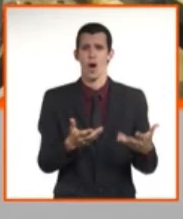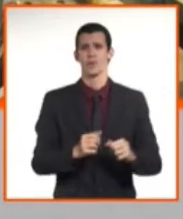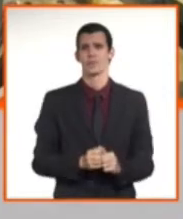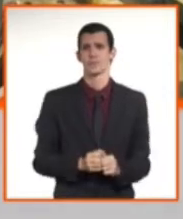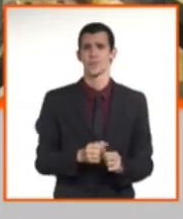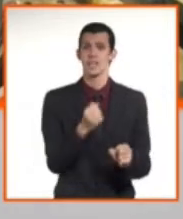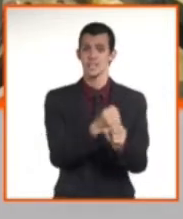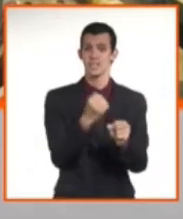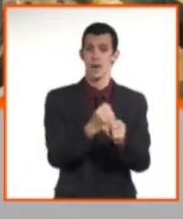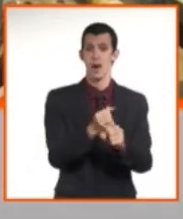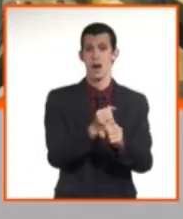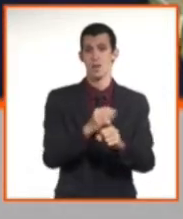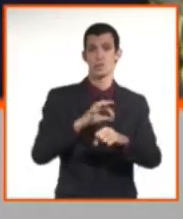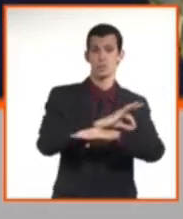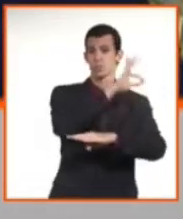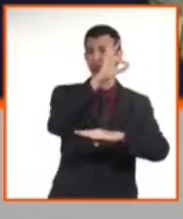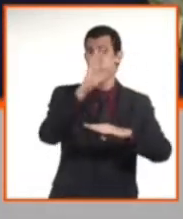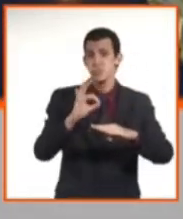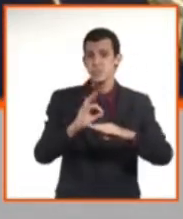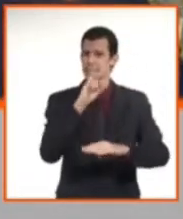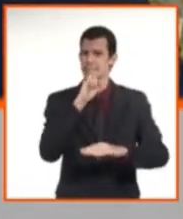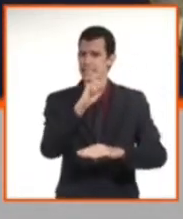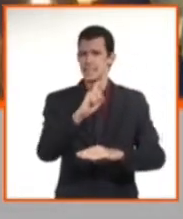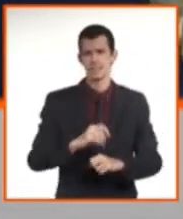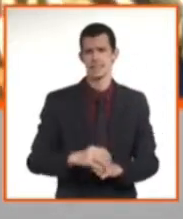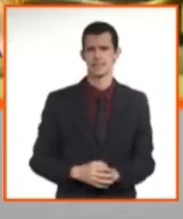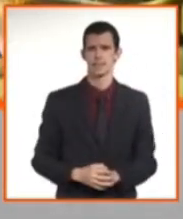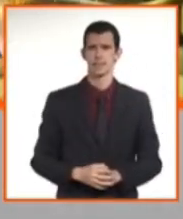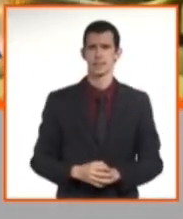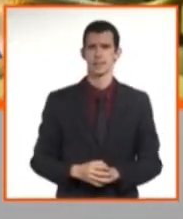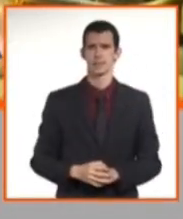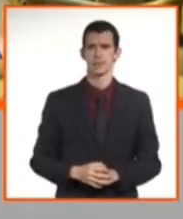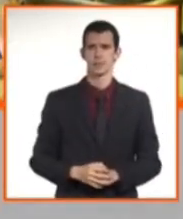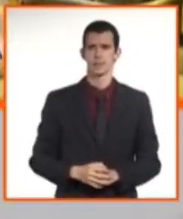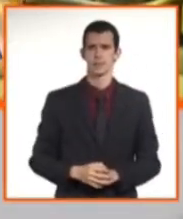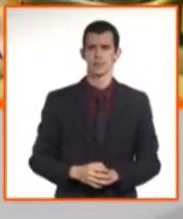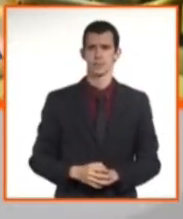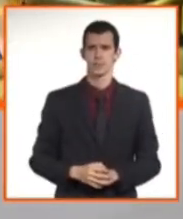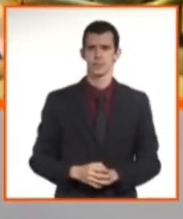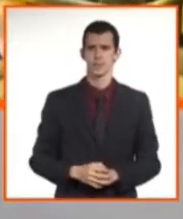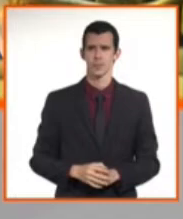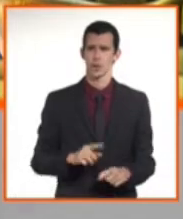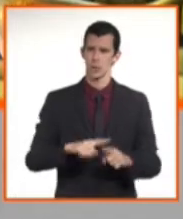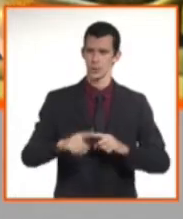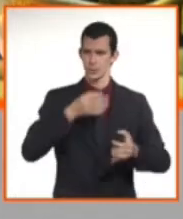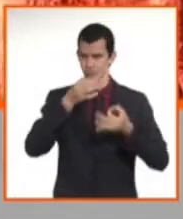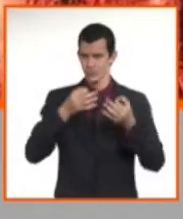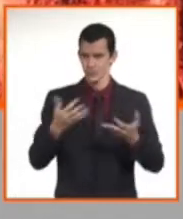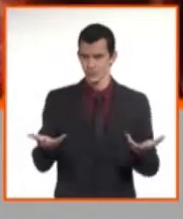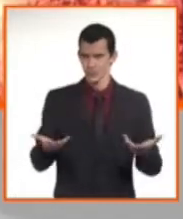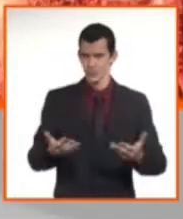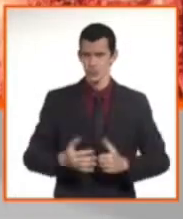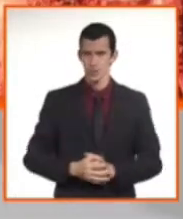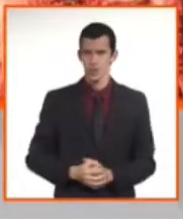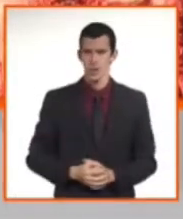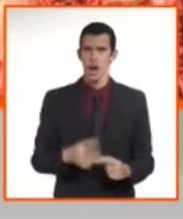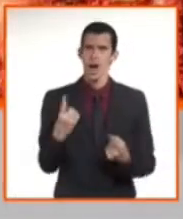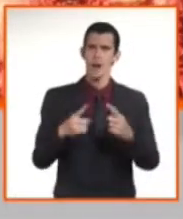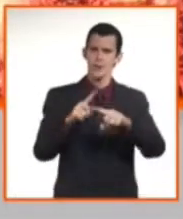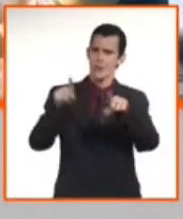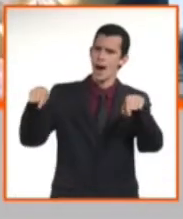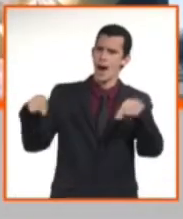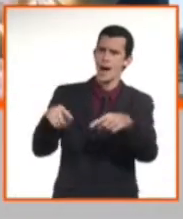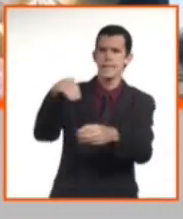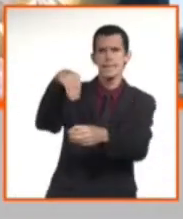aclarar que los grupos que, como parte del sistema de trabajo en la generación, los grupos que llegan a su pauta de mantenimiento